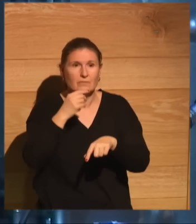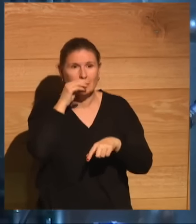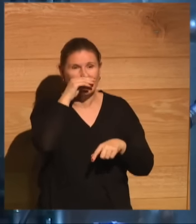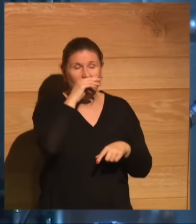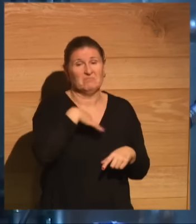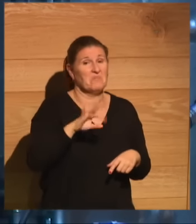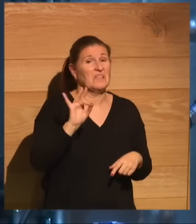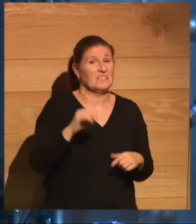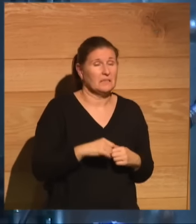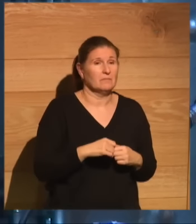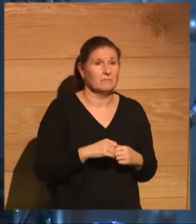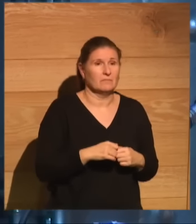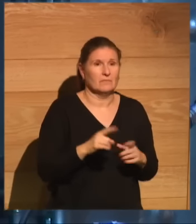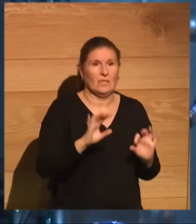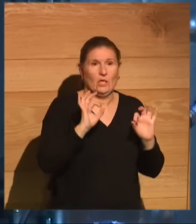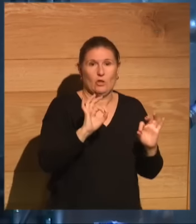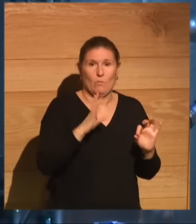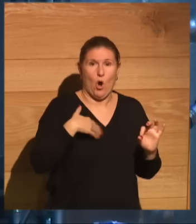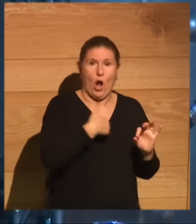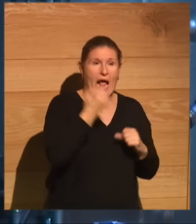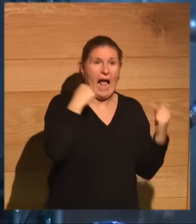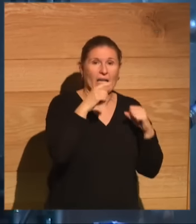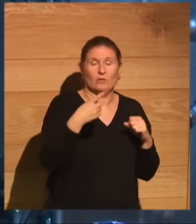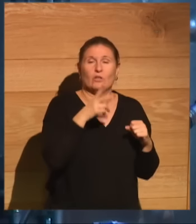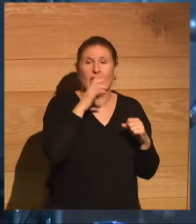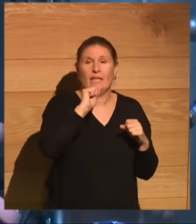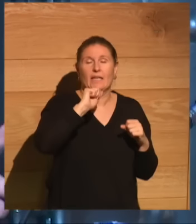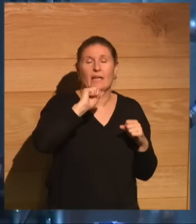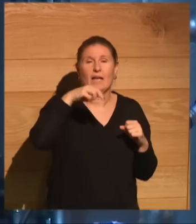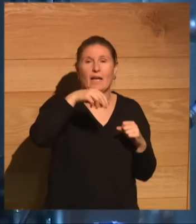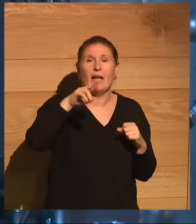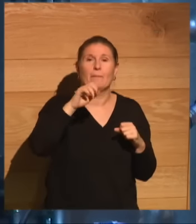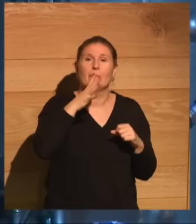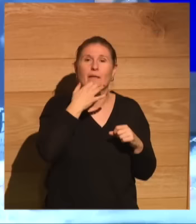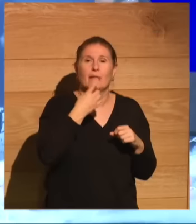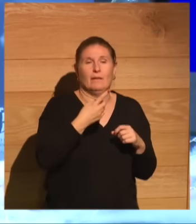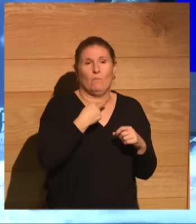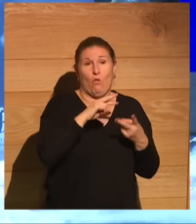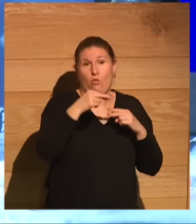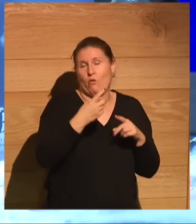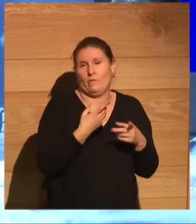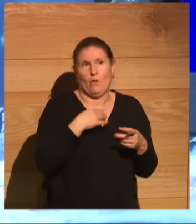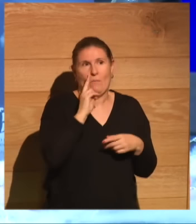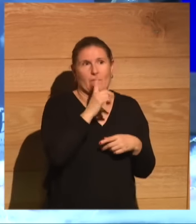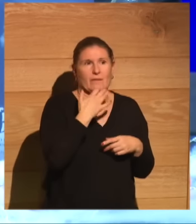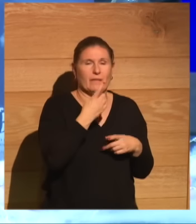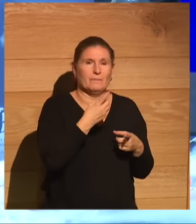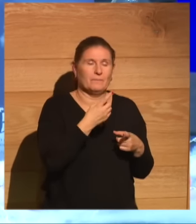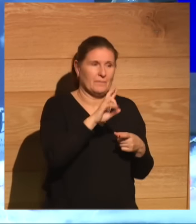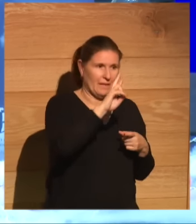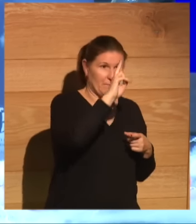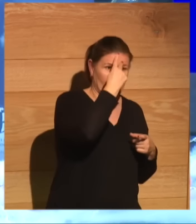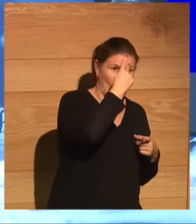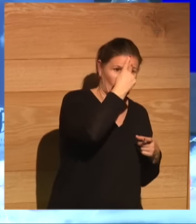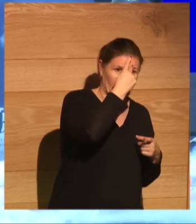Probablemente sí, y con Mark Hamill como el Joker, que obviamente yo no pude ver de pequeño porque era nos la ponían doblada. Y ahí pasaste de pivote a pivón, ¿no,